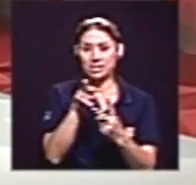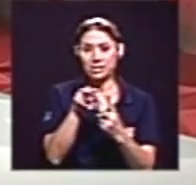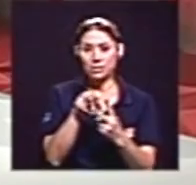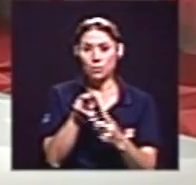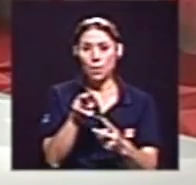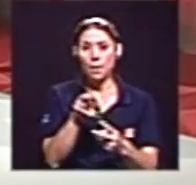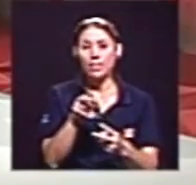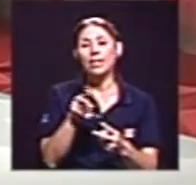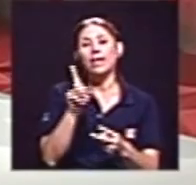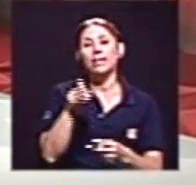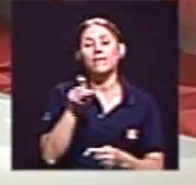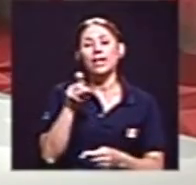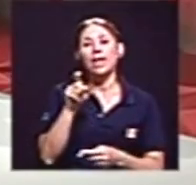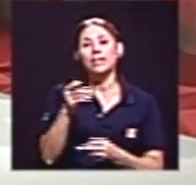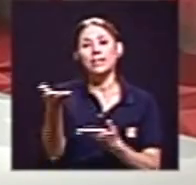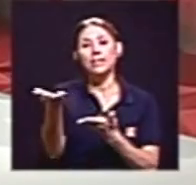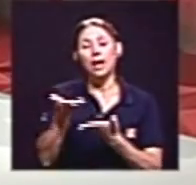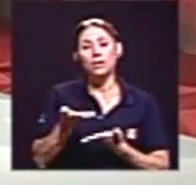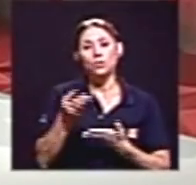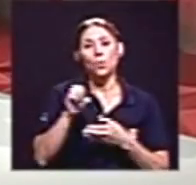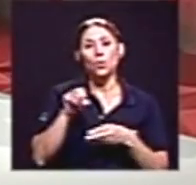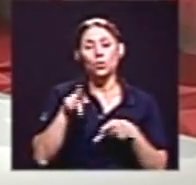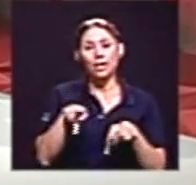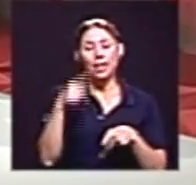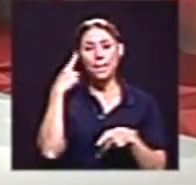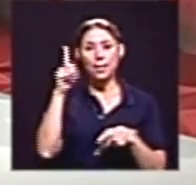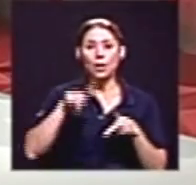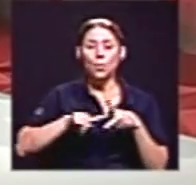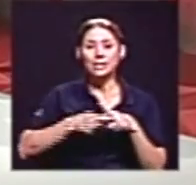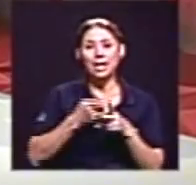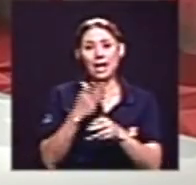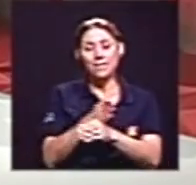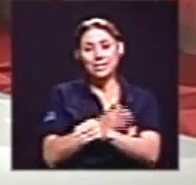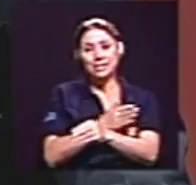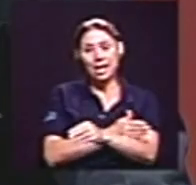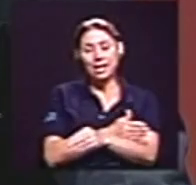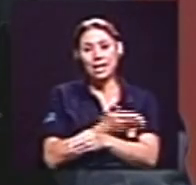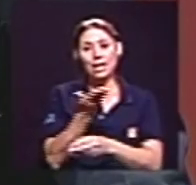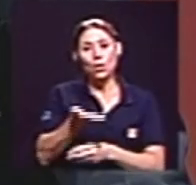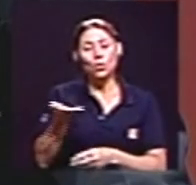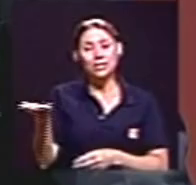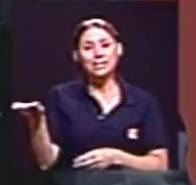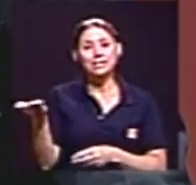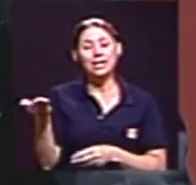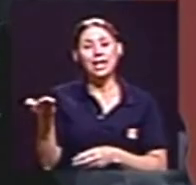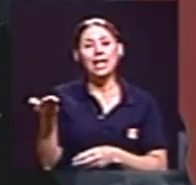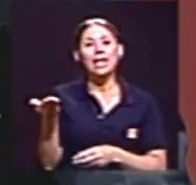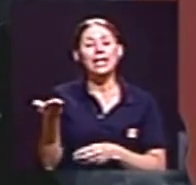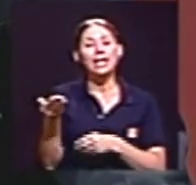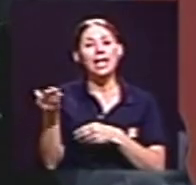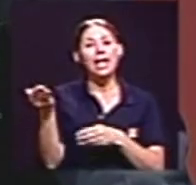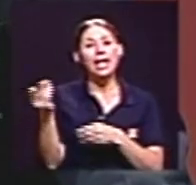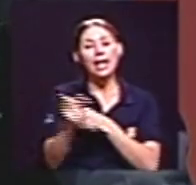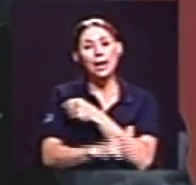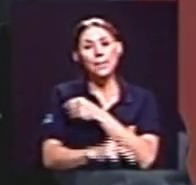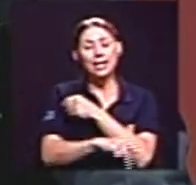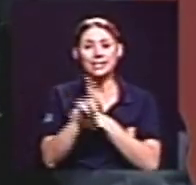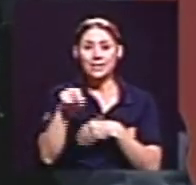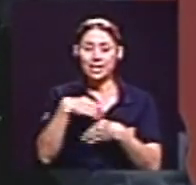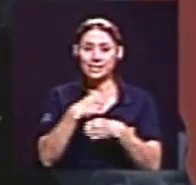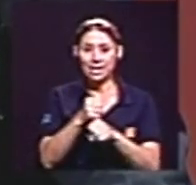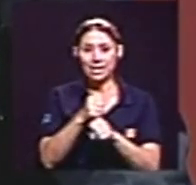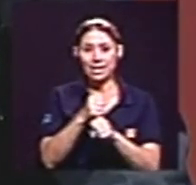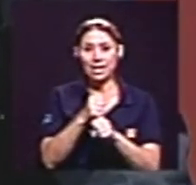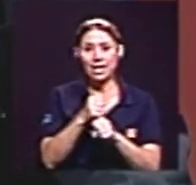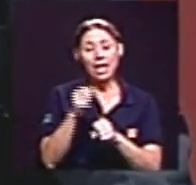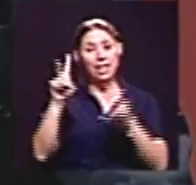para poder empezar a avanzar en cosas que el país tiene que hacer. El tema de las finanzas públicas es un tema que va